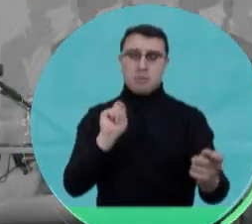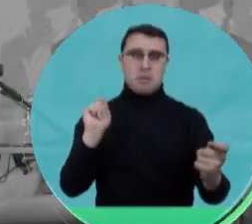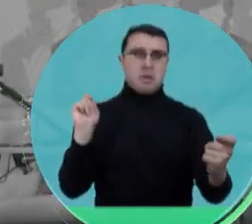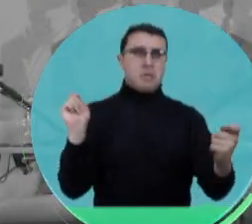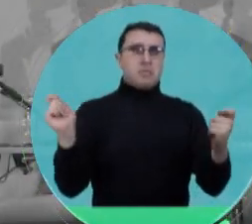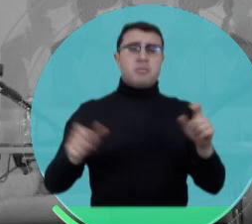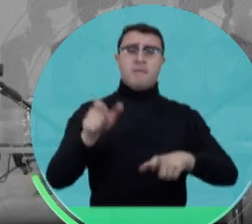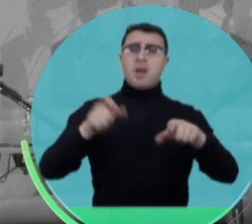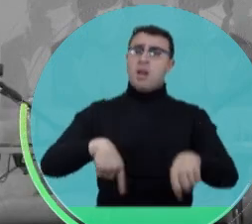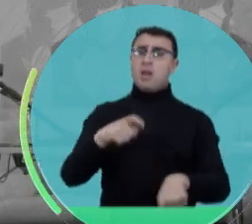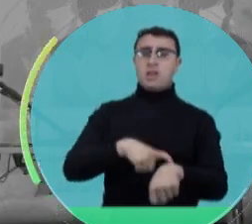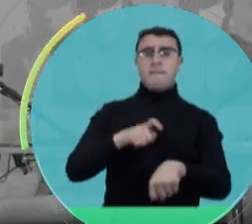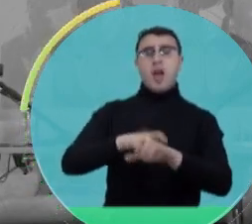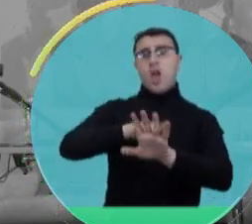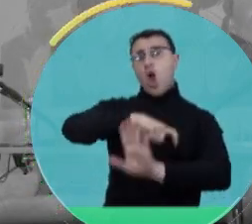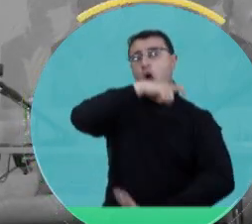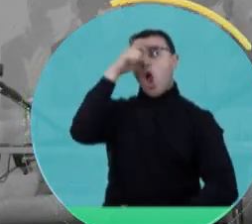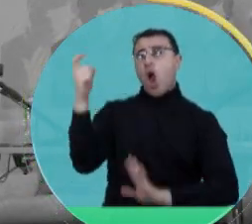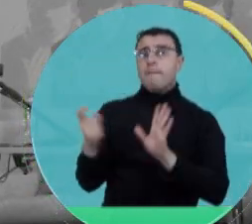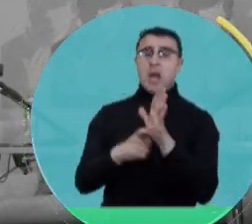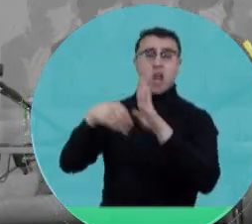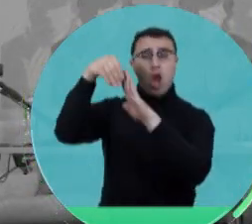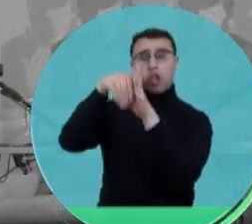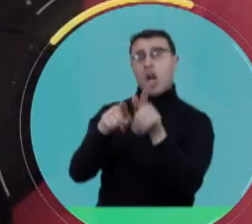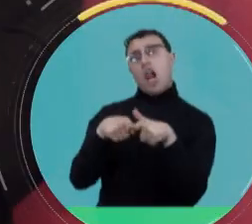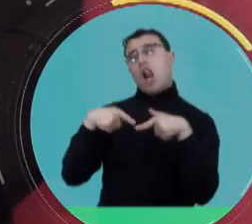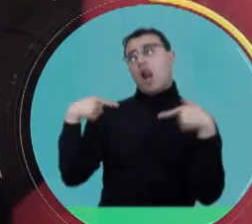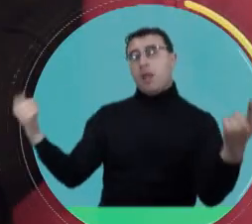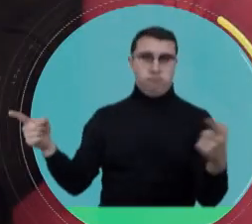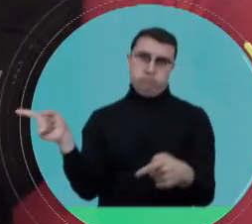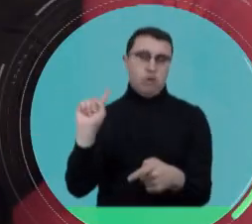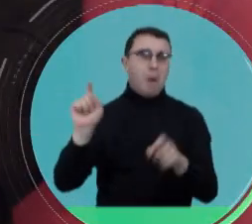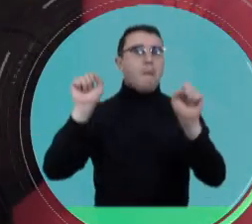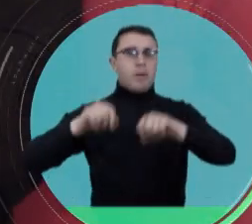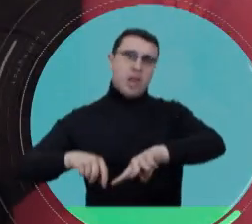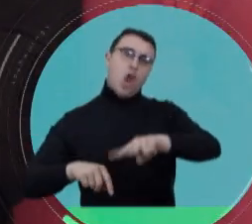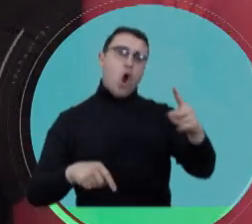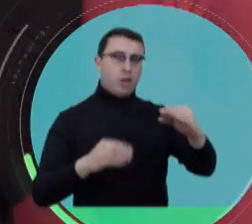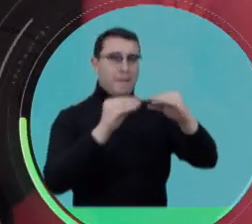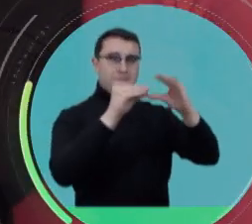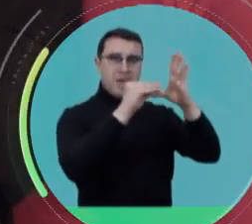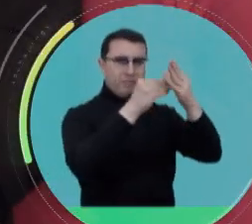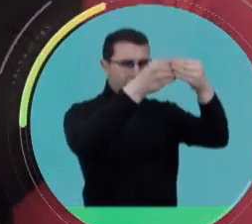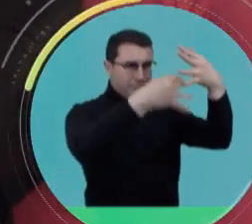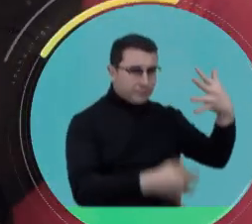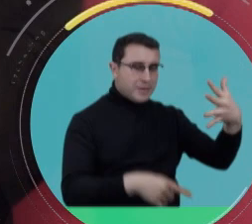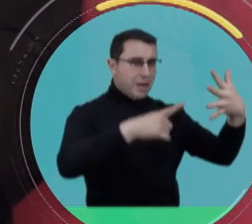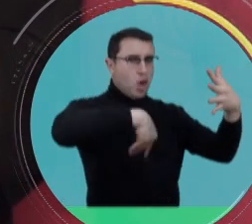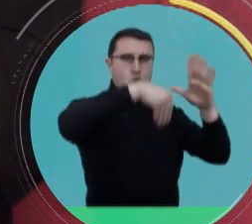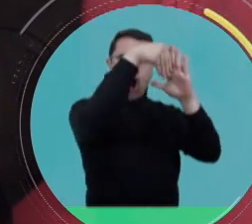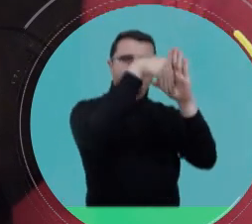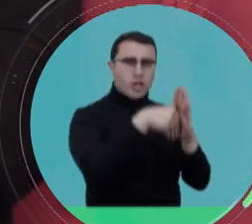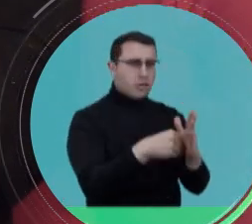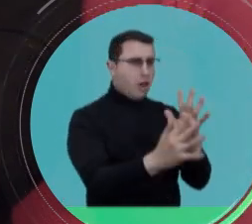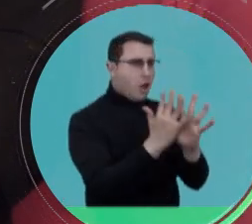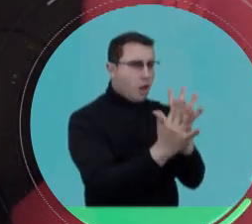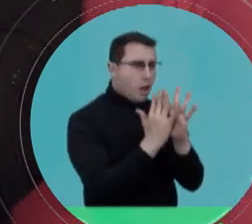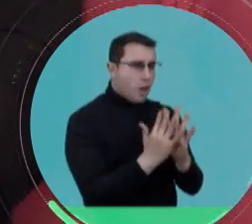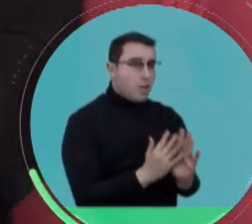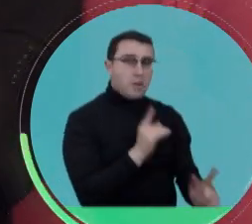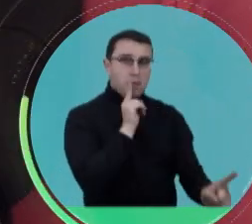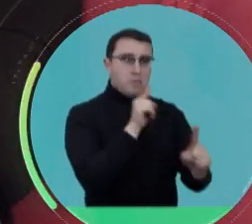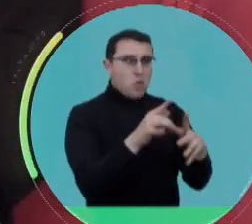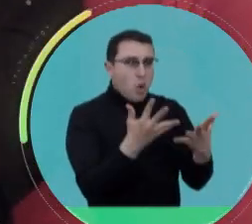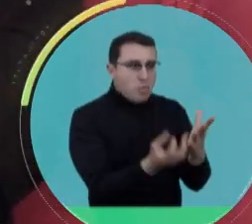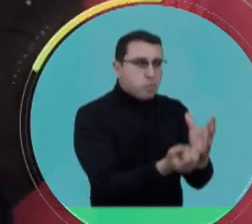las personas no tienen tiempo de consumir quizás un contenido largo entonces pueden migrar a otras plataformas a ver estos contenidos a